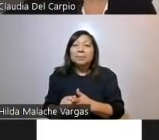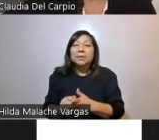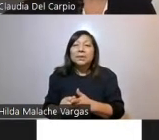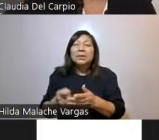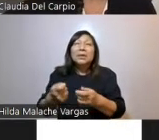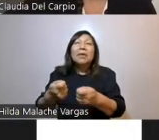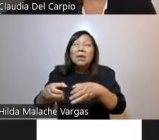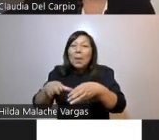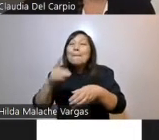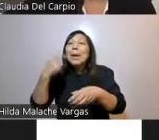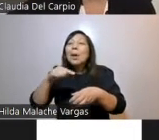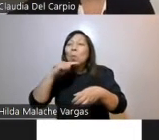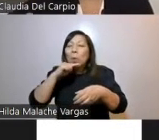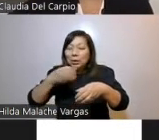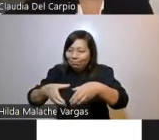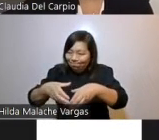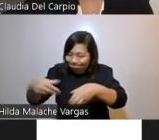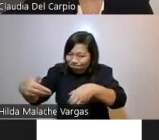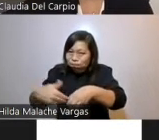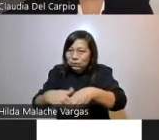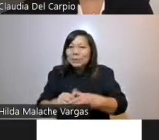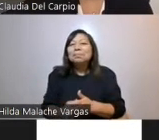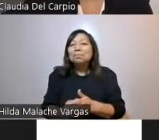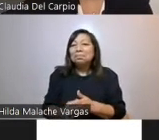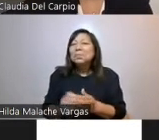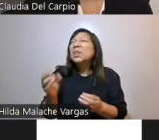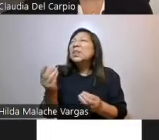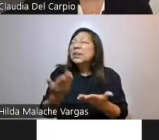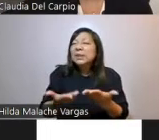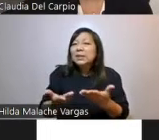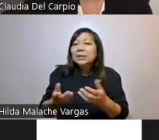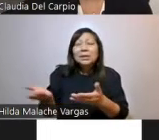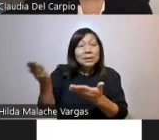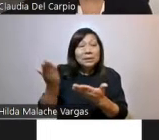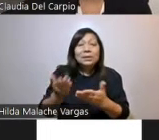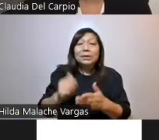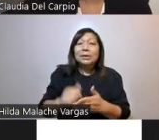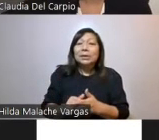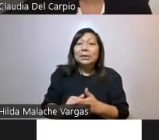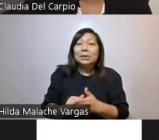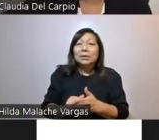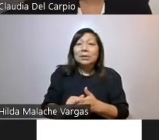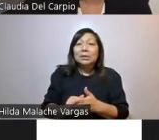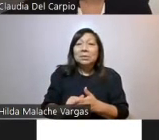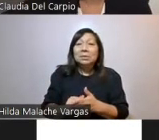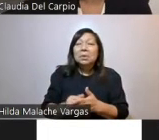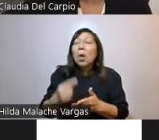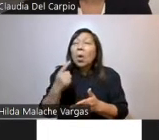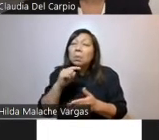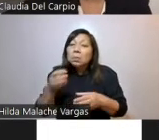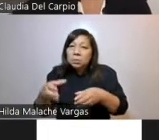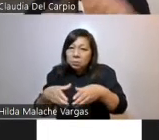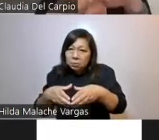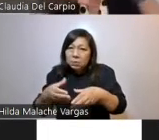varios. O los campos de látex, que consisten en cortar el extremo, ya sea del condón femenino o masculino, cortar